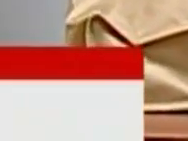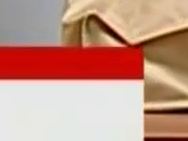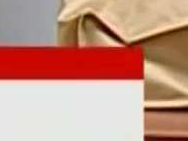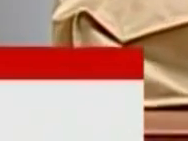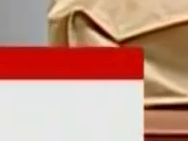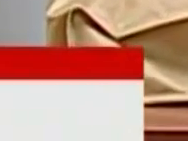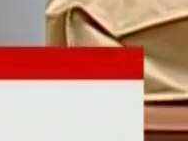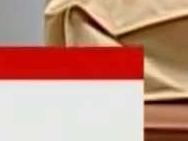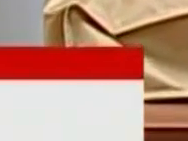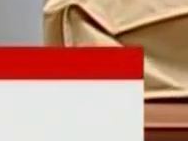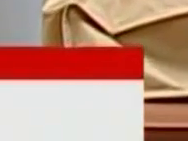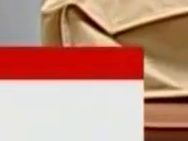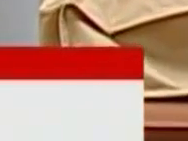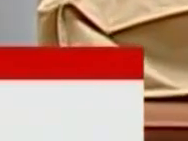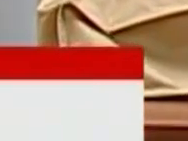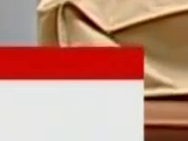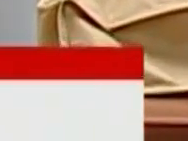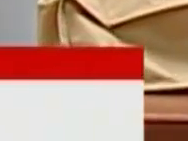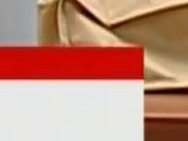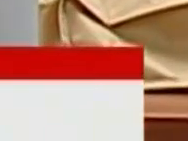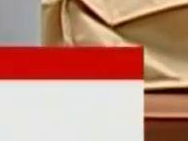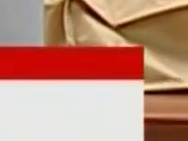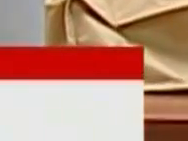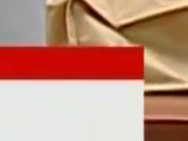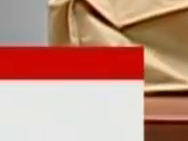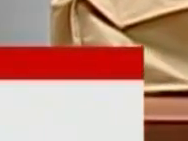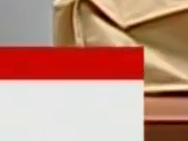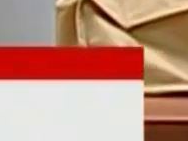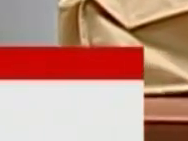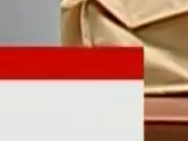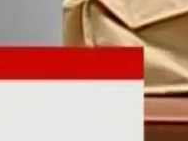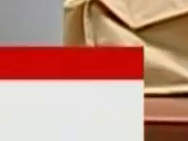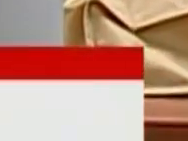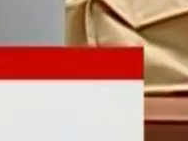hecho también con la congresista Choquehuanca,